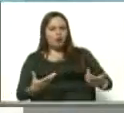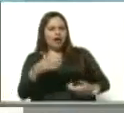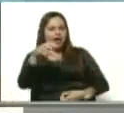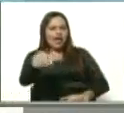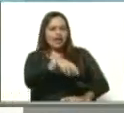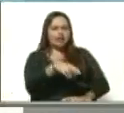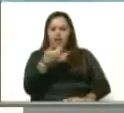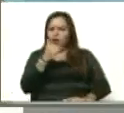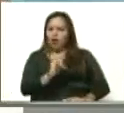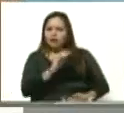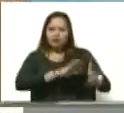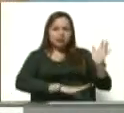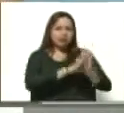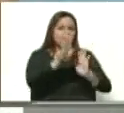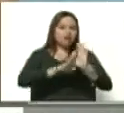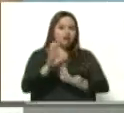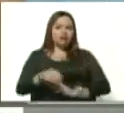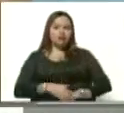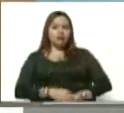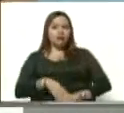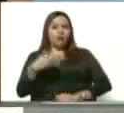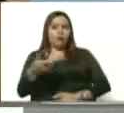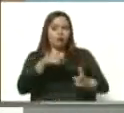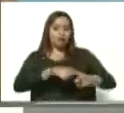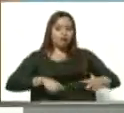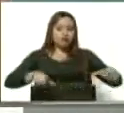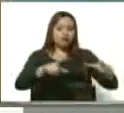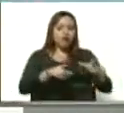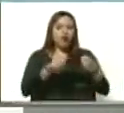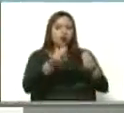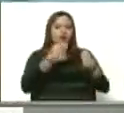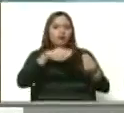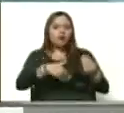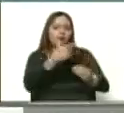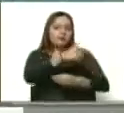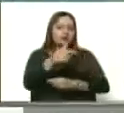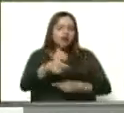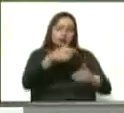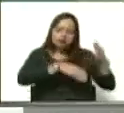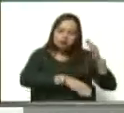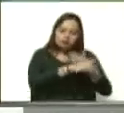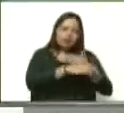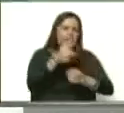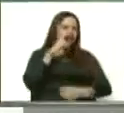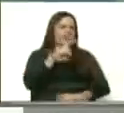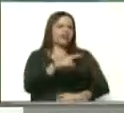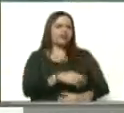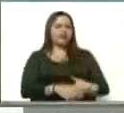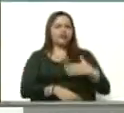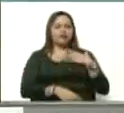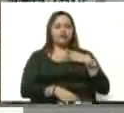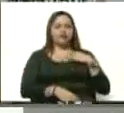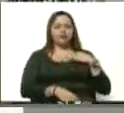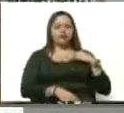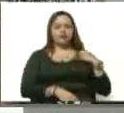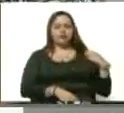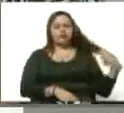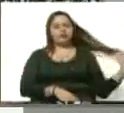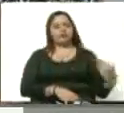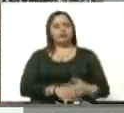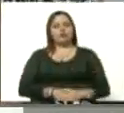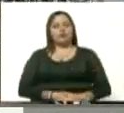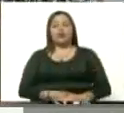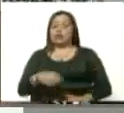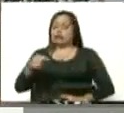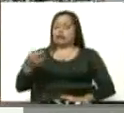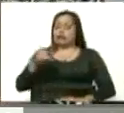estarse desarrollando? ¿Cuáles son las locaciones? ¿Cómo puede la gente ingresar allí y ver desde qué punto de vista? Claro que sí. Tenemos nuestras